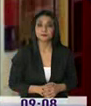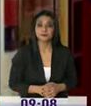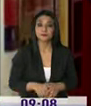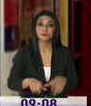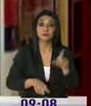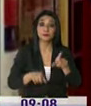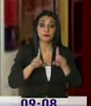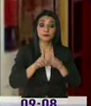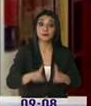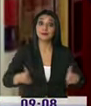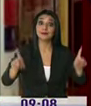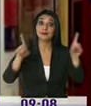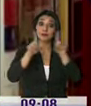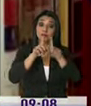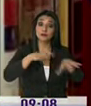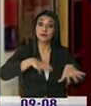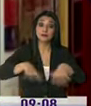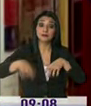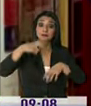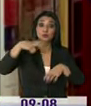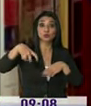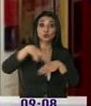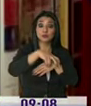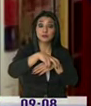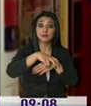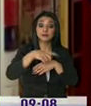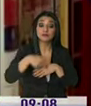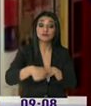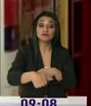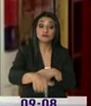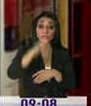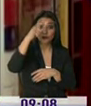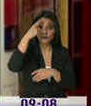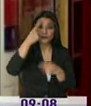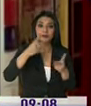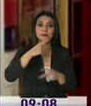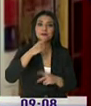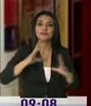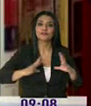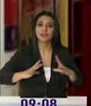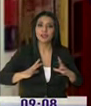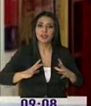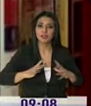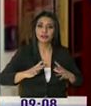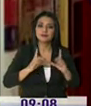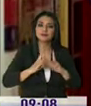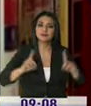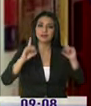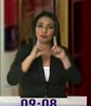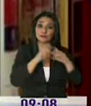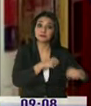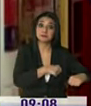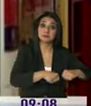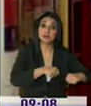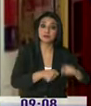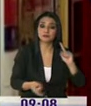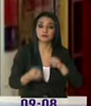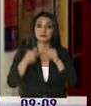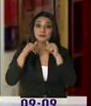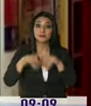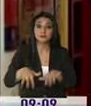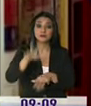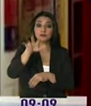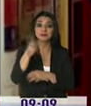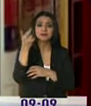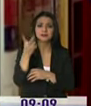datos muy alentadores de la actividad turística de este periodo del gobierno y del feriado en particular. Entre mayo y septiembre de